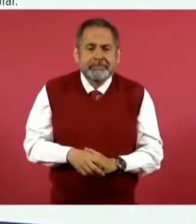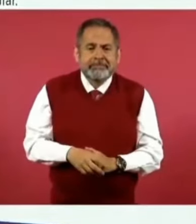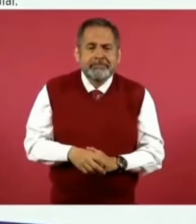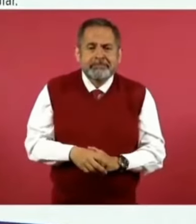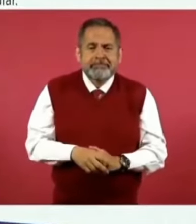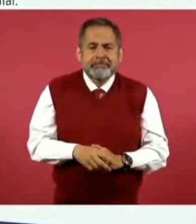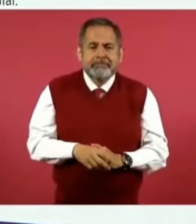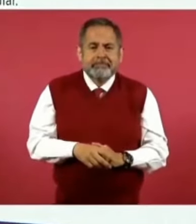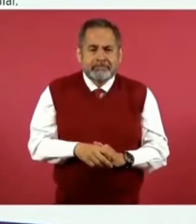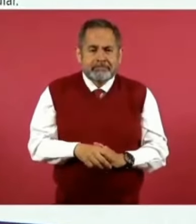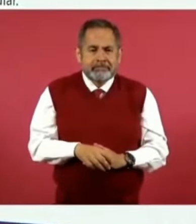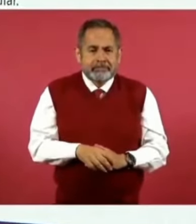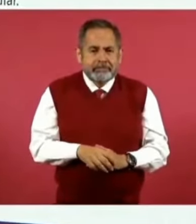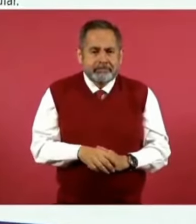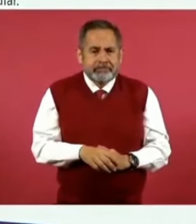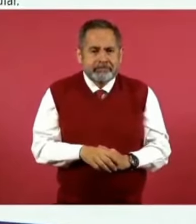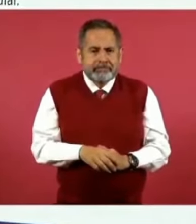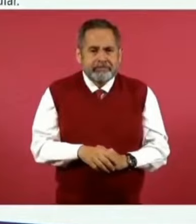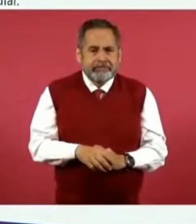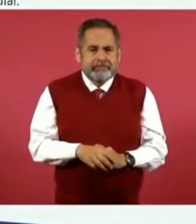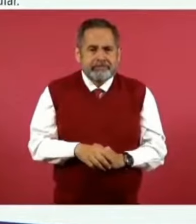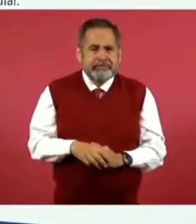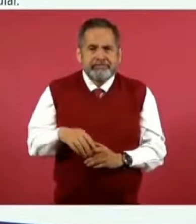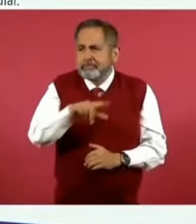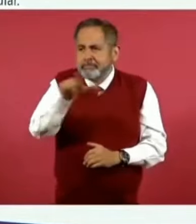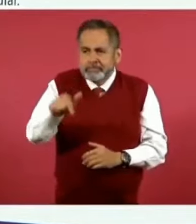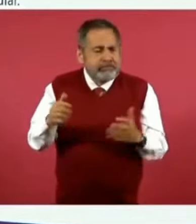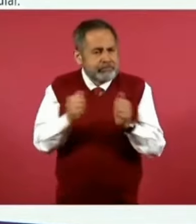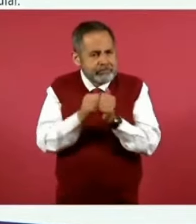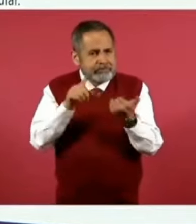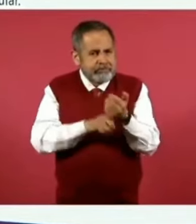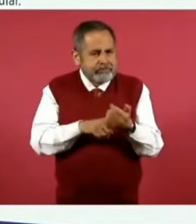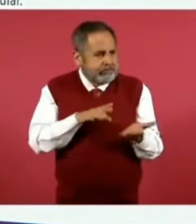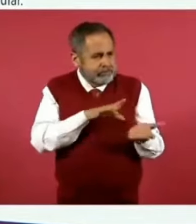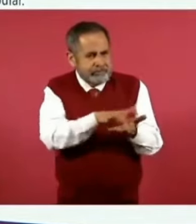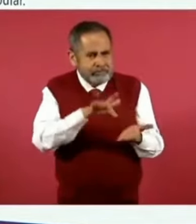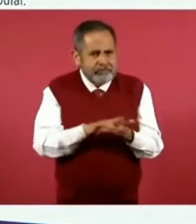y también con elan est y y luego con Fox